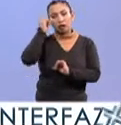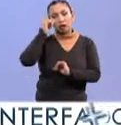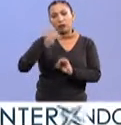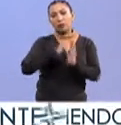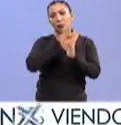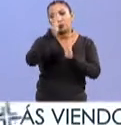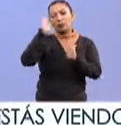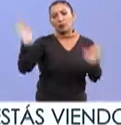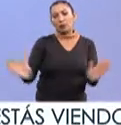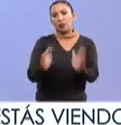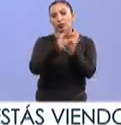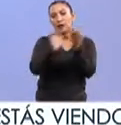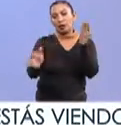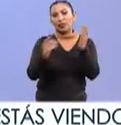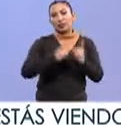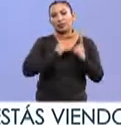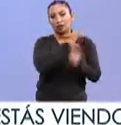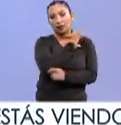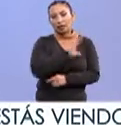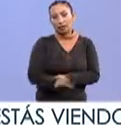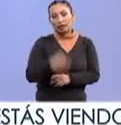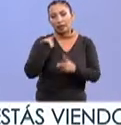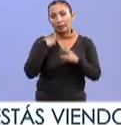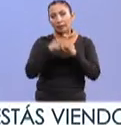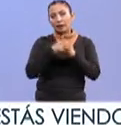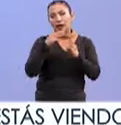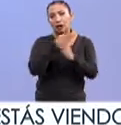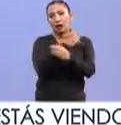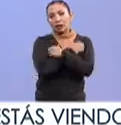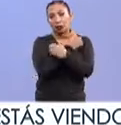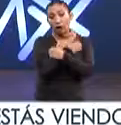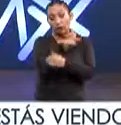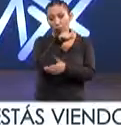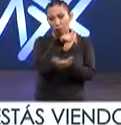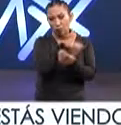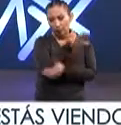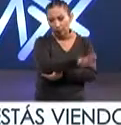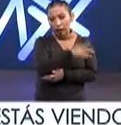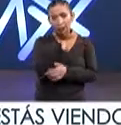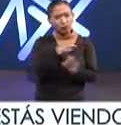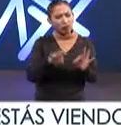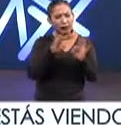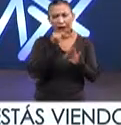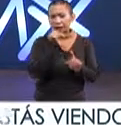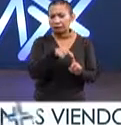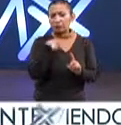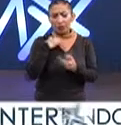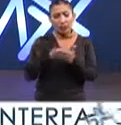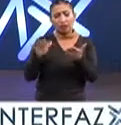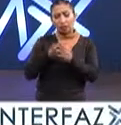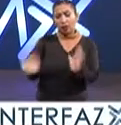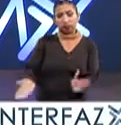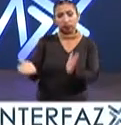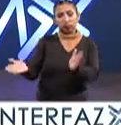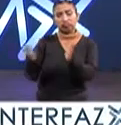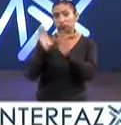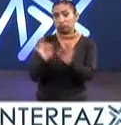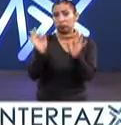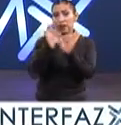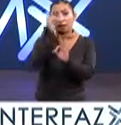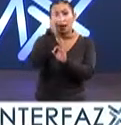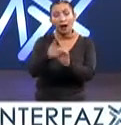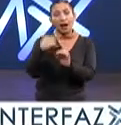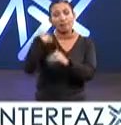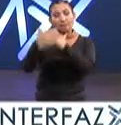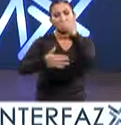Promoción de Lectura de la Dirección General de Materiales Educativos. Pues una área importantísima, clave, porque la lectura y el fomento es fundamental